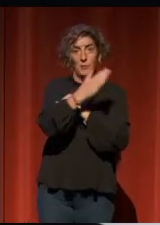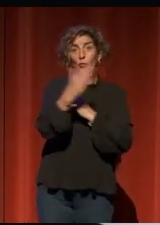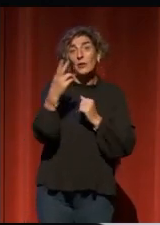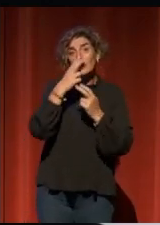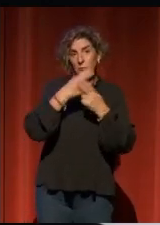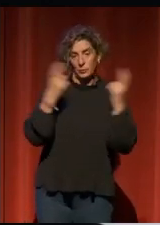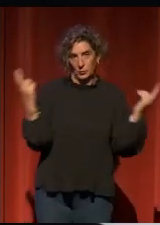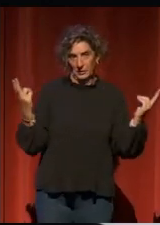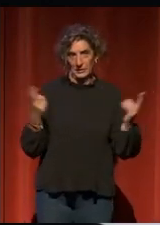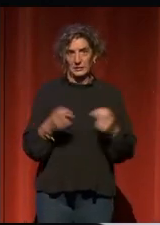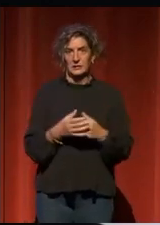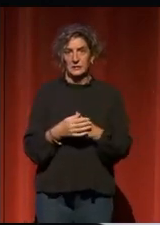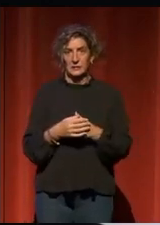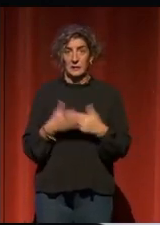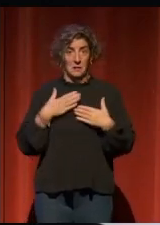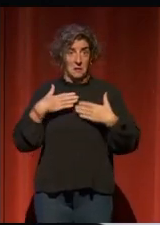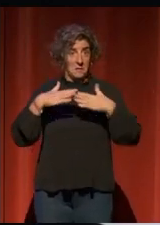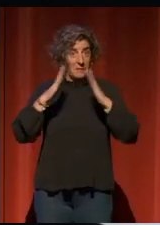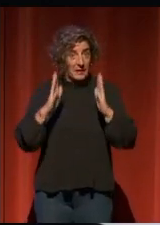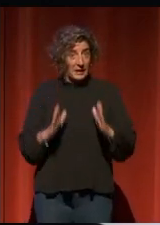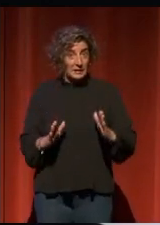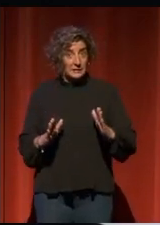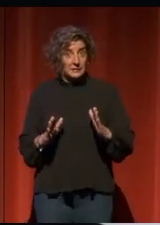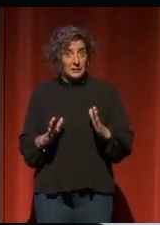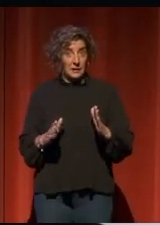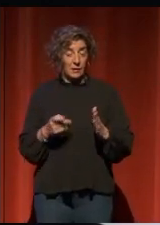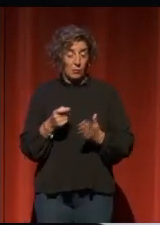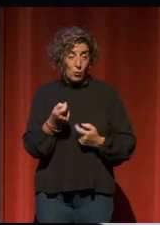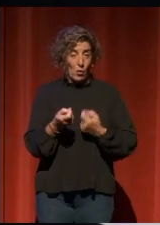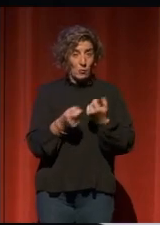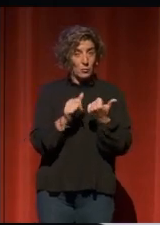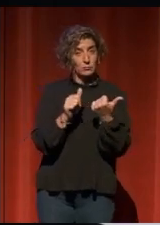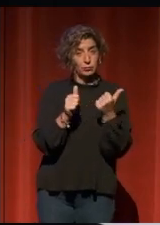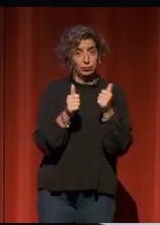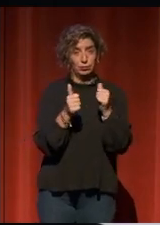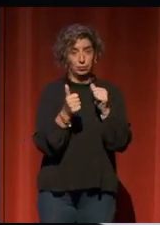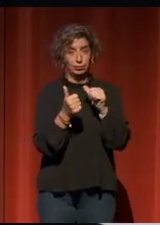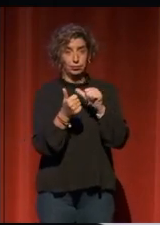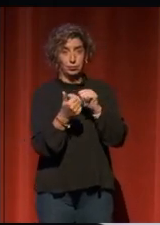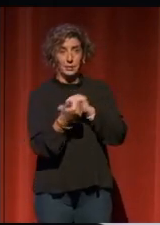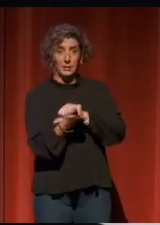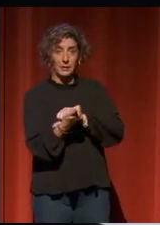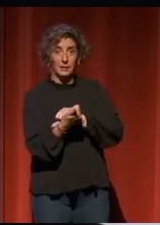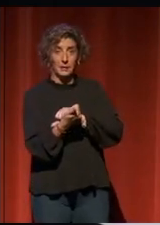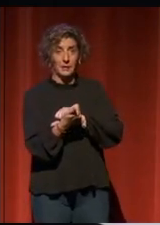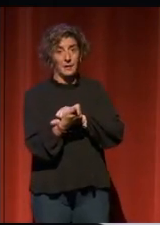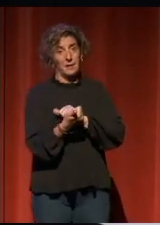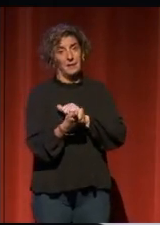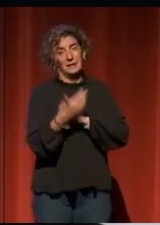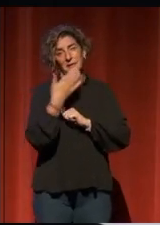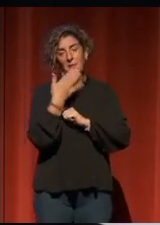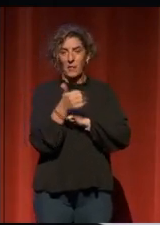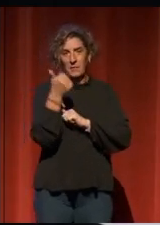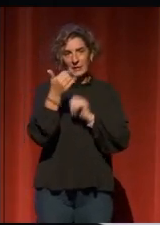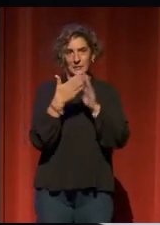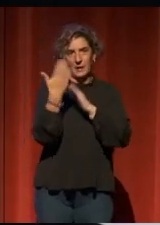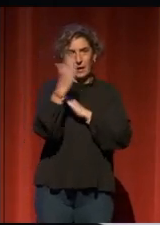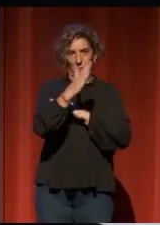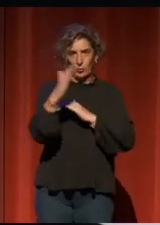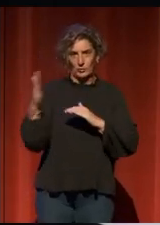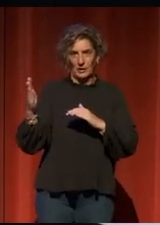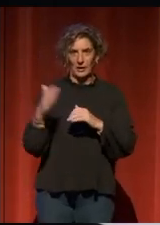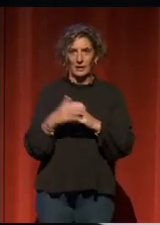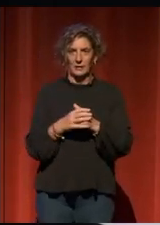representan. Mi casa iba pareciéndose cada vez más a una de ellas. Es verdad que sin